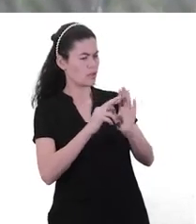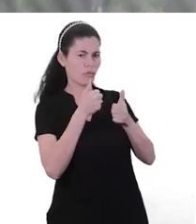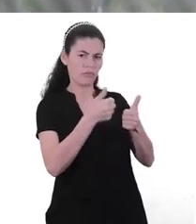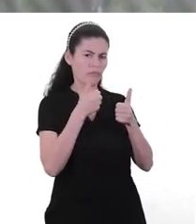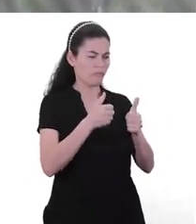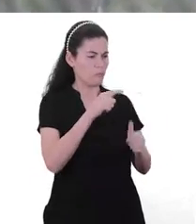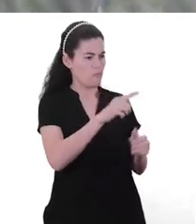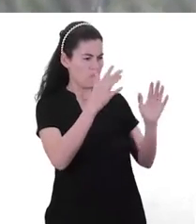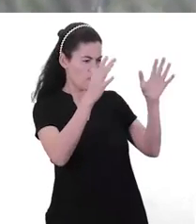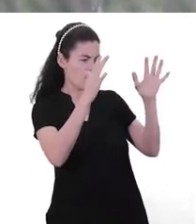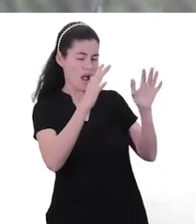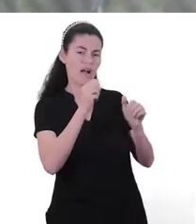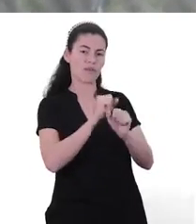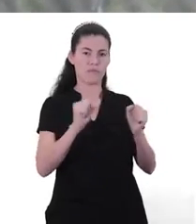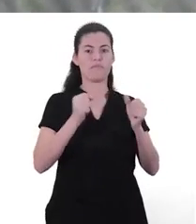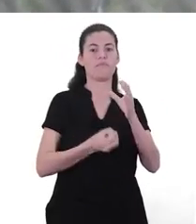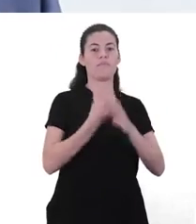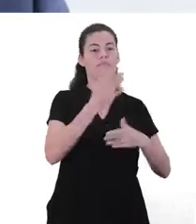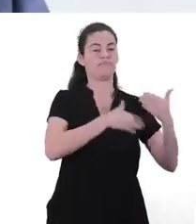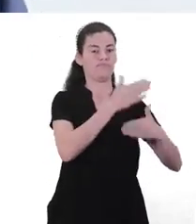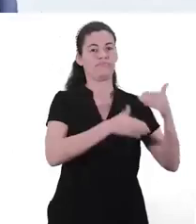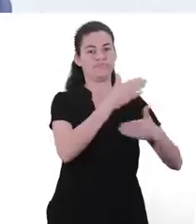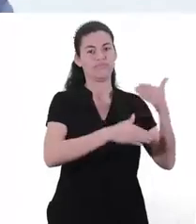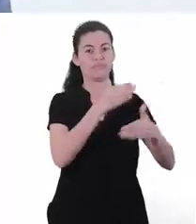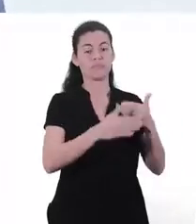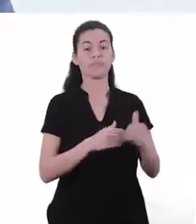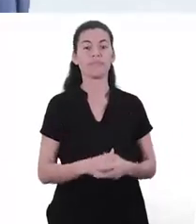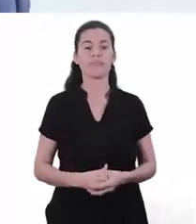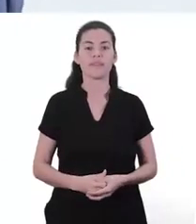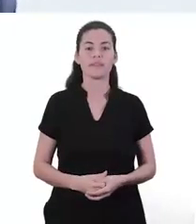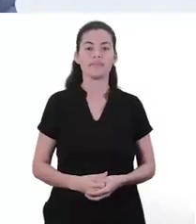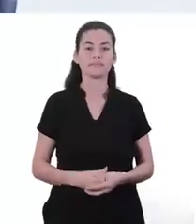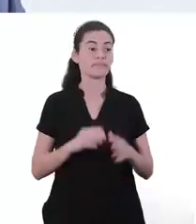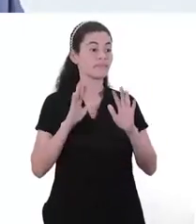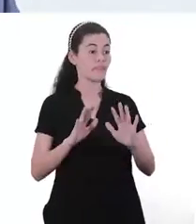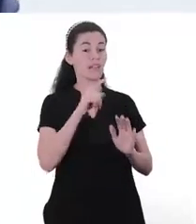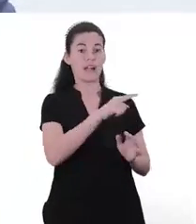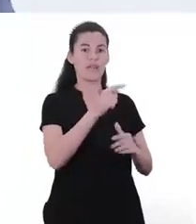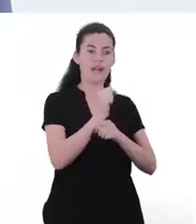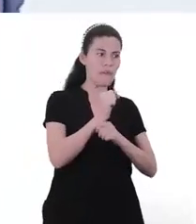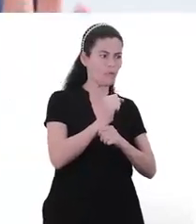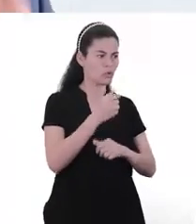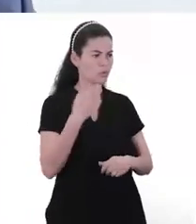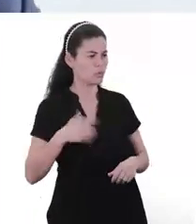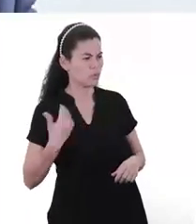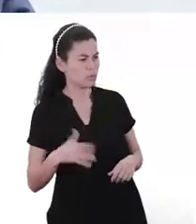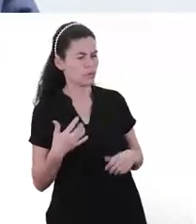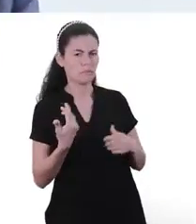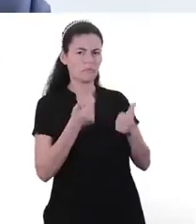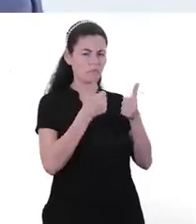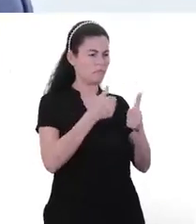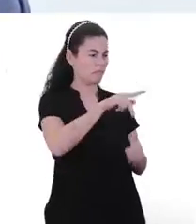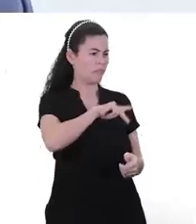mira, sos bueno vestido en eso. Y es, claro, cuando empezó, digamos, a ser reconocido, claro, por eso, claro. A partir de ahí admitimos todo que